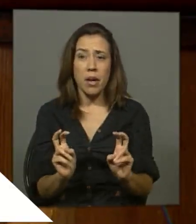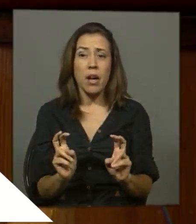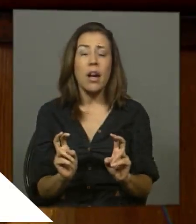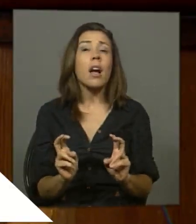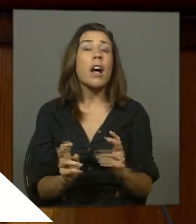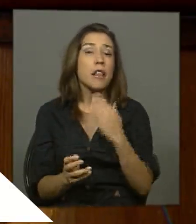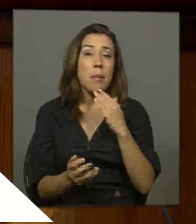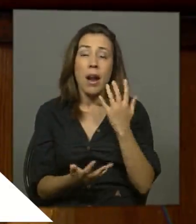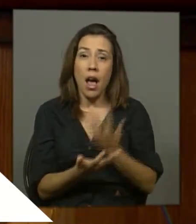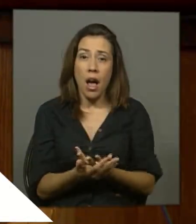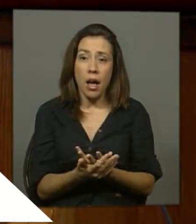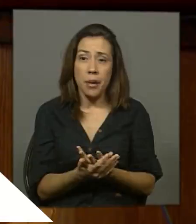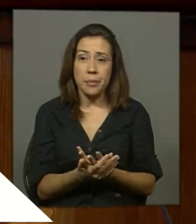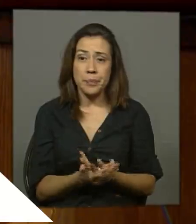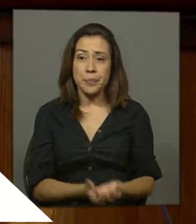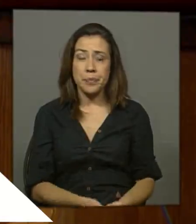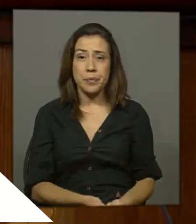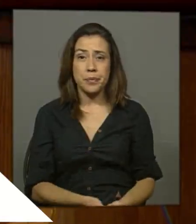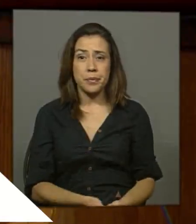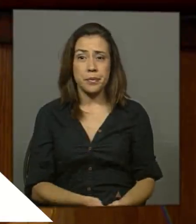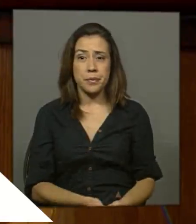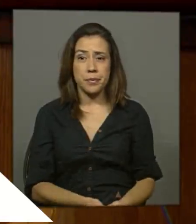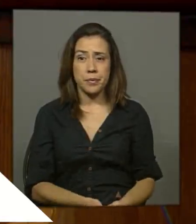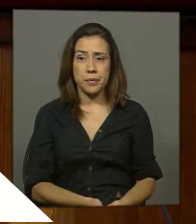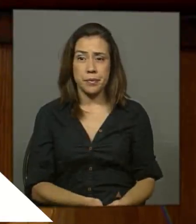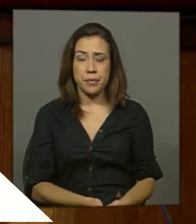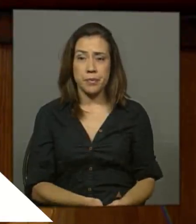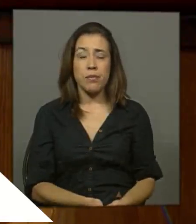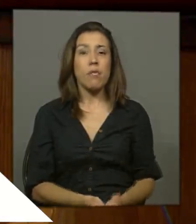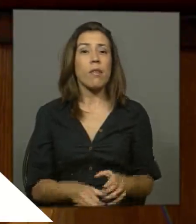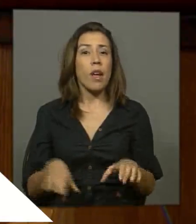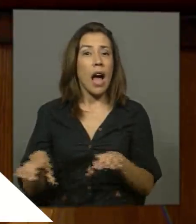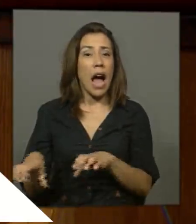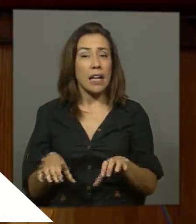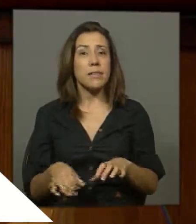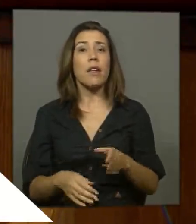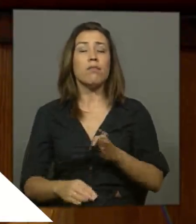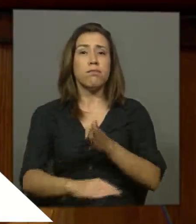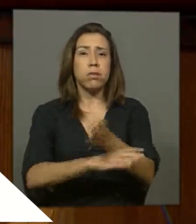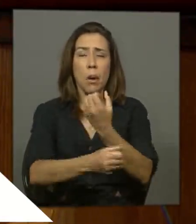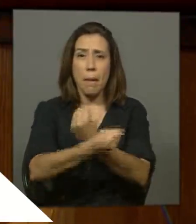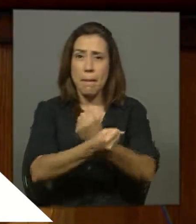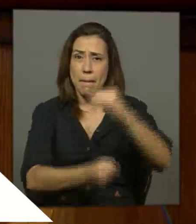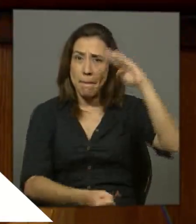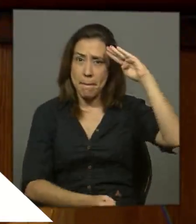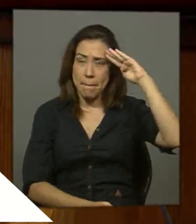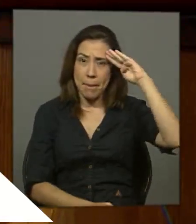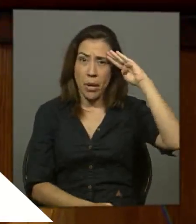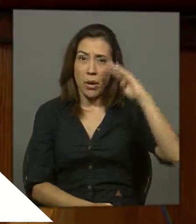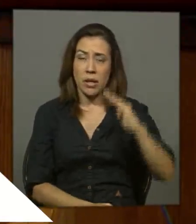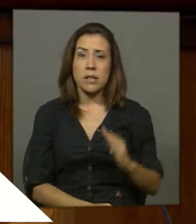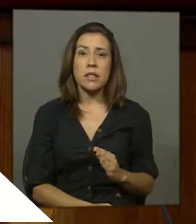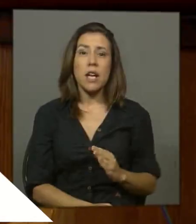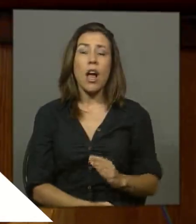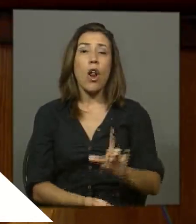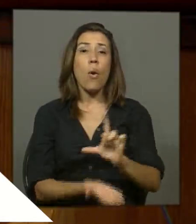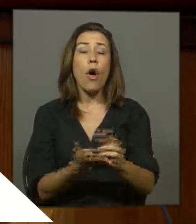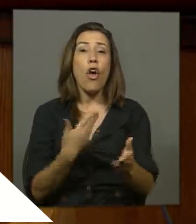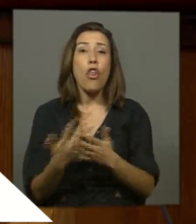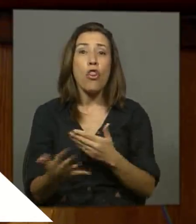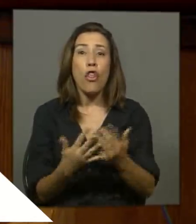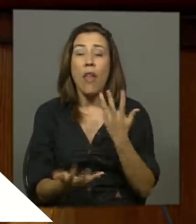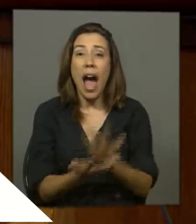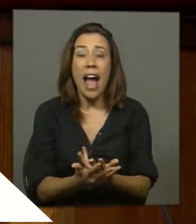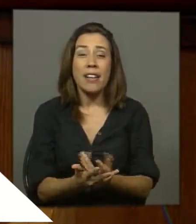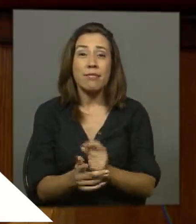desde luego que incluye desde luego la actividad policial en los lugares donde se han